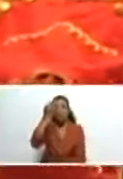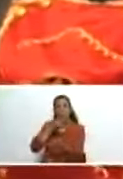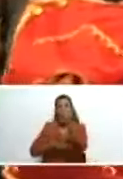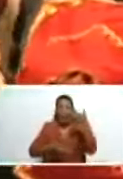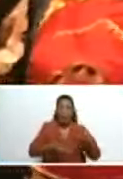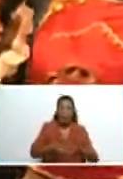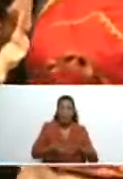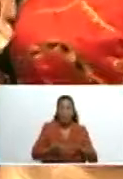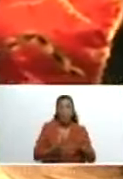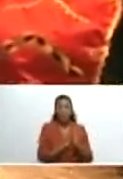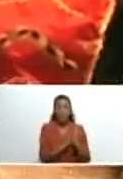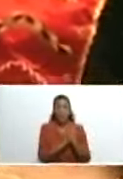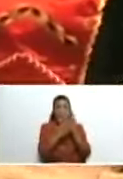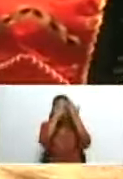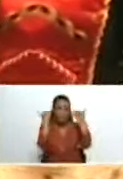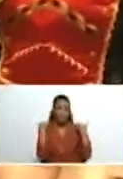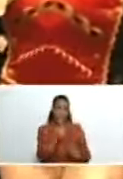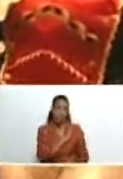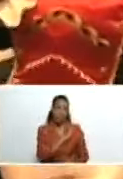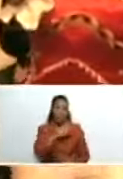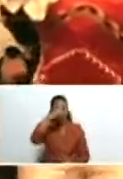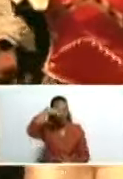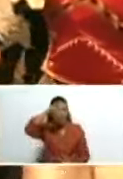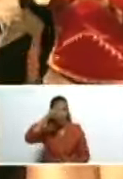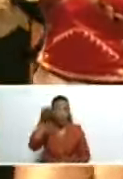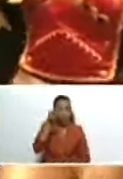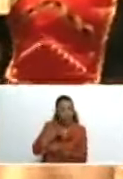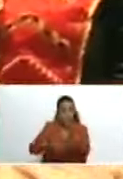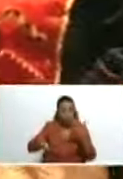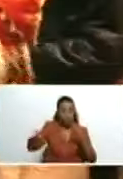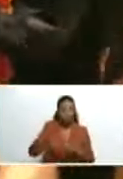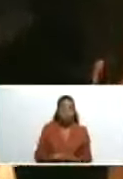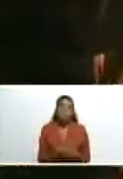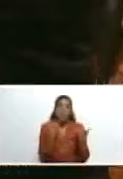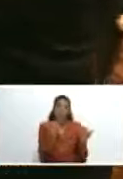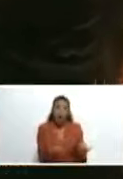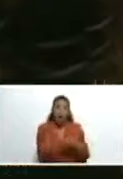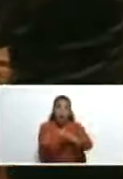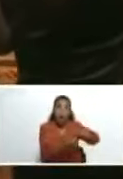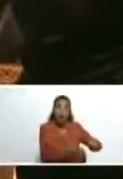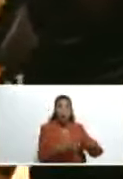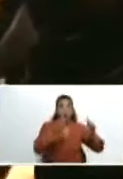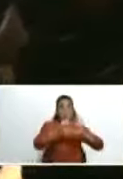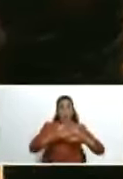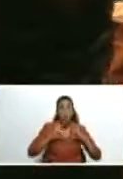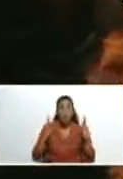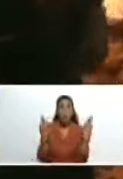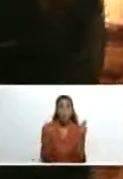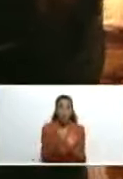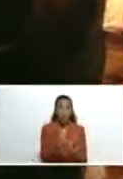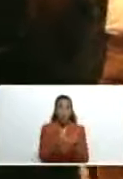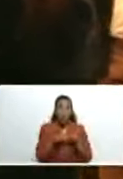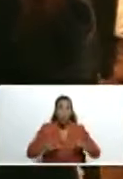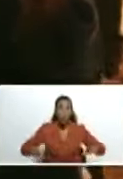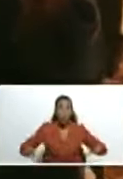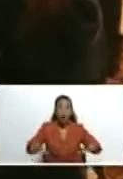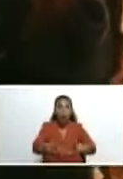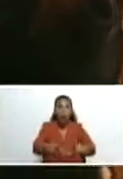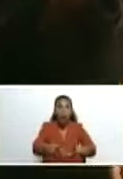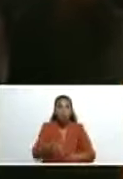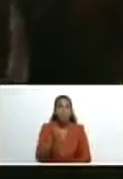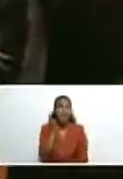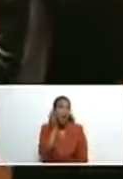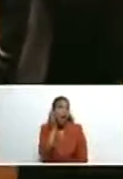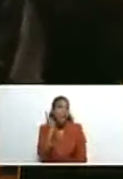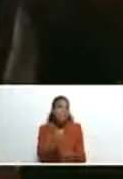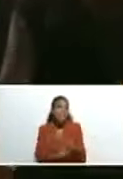pasillos. Sí. Esta es los cuartos de las damas, y esta habitación perteneció a una hermana del Libertador, a Juana Nepomucena.